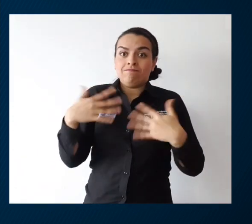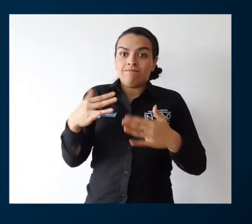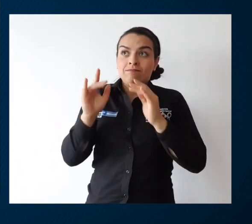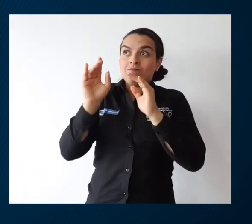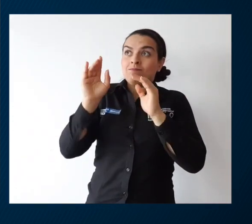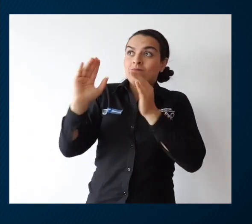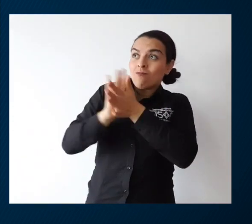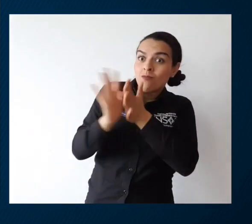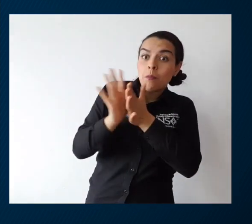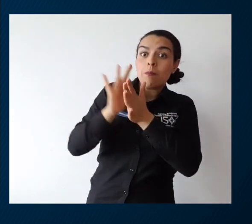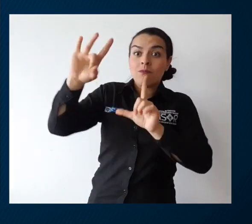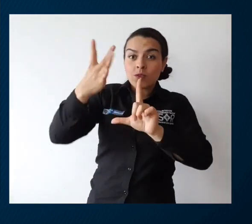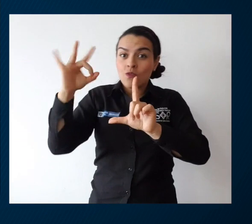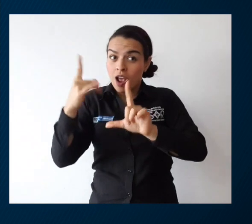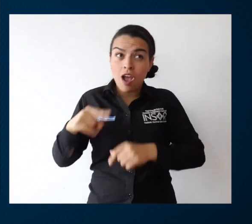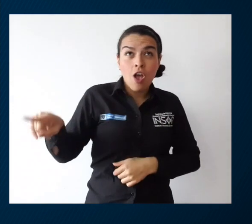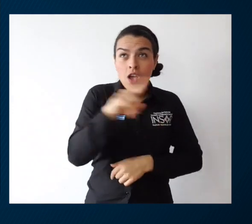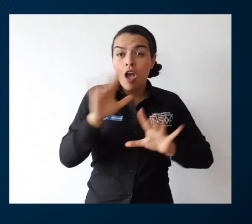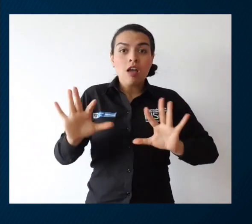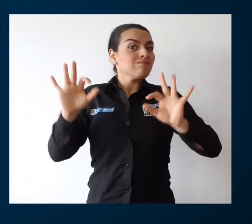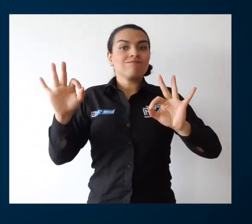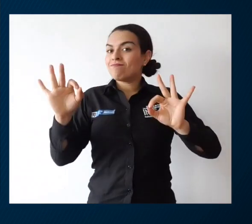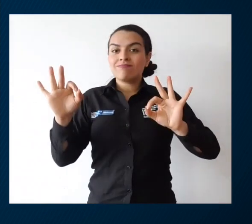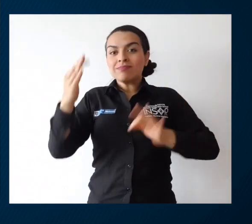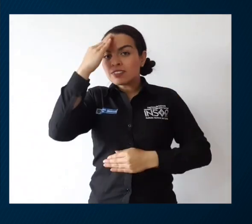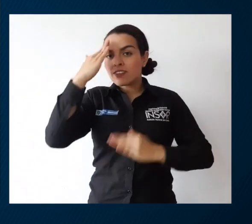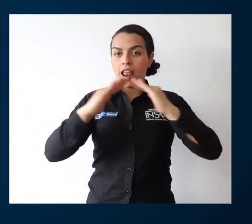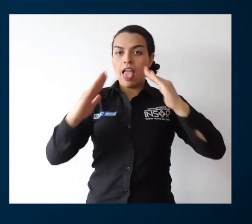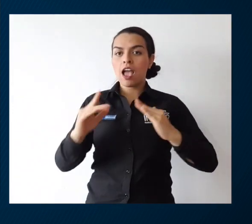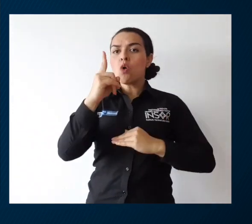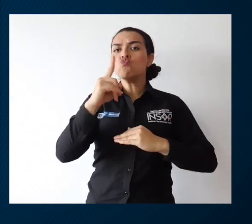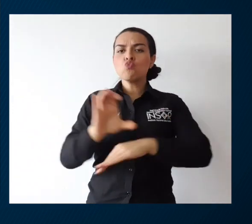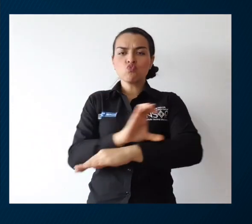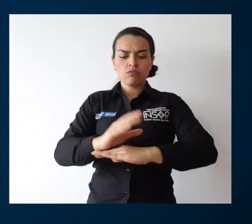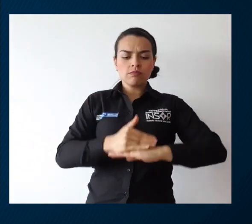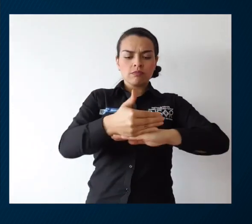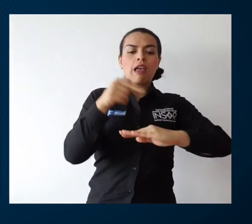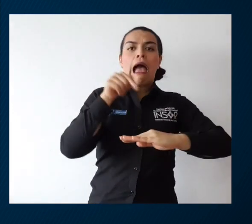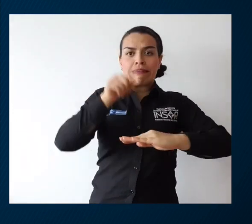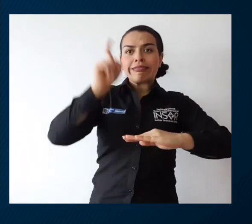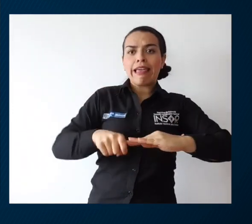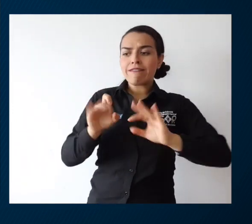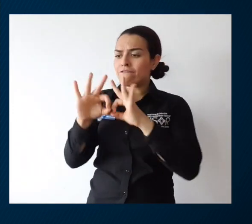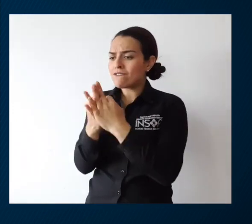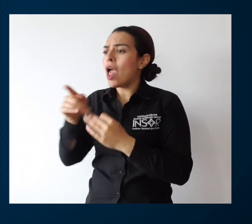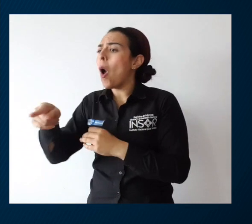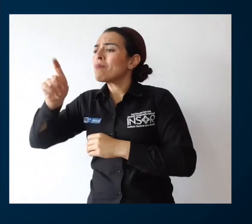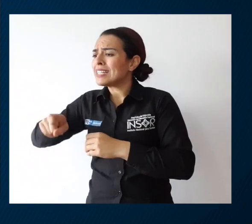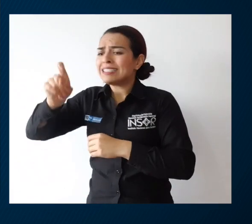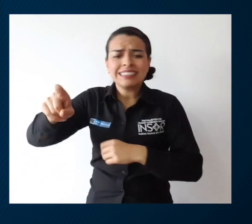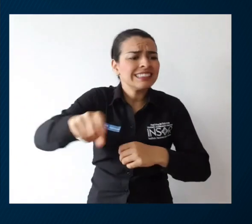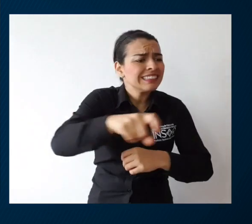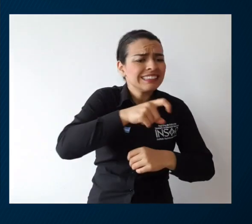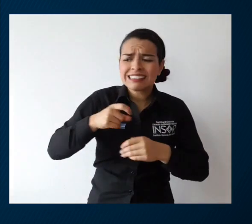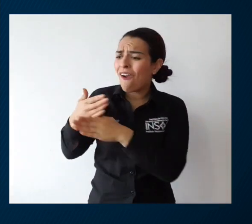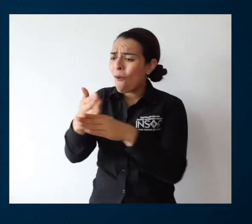restringe la llegada de información virtual. Hay por lo general un computador en casa que tienen que compartir entre mamá, 3 hijos y el papá